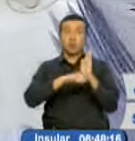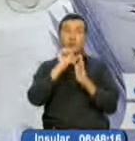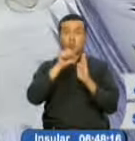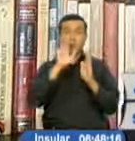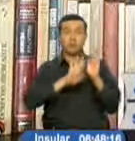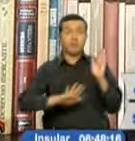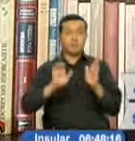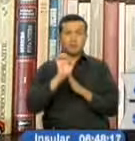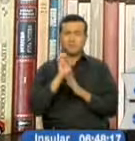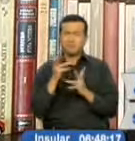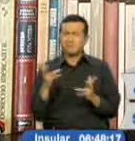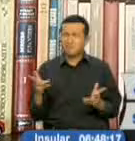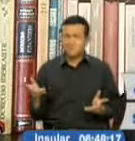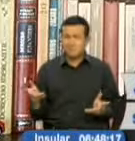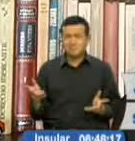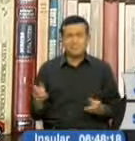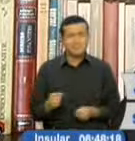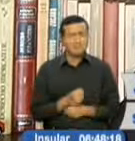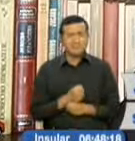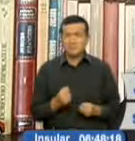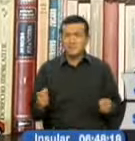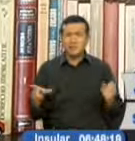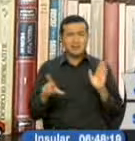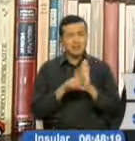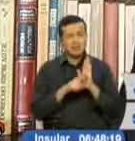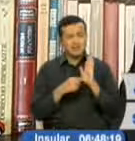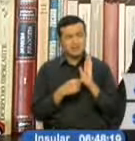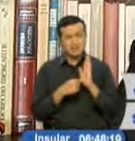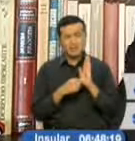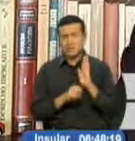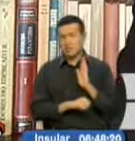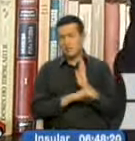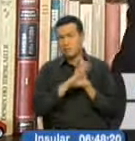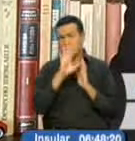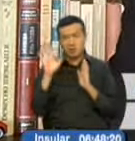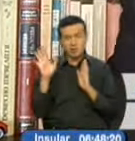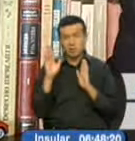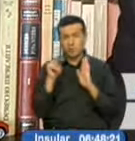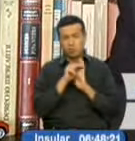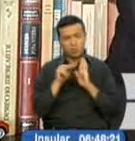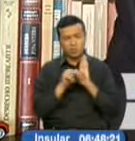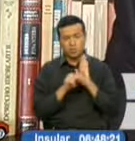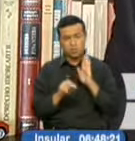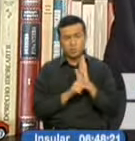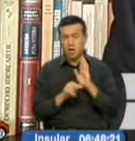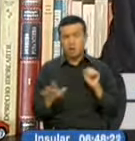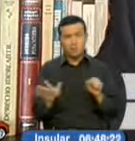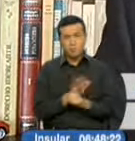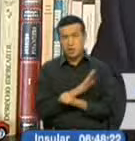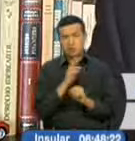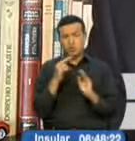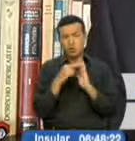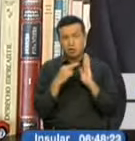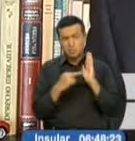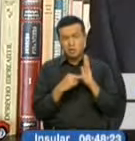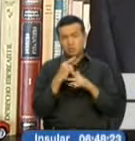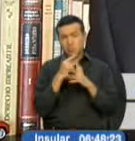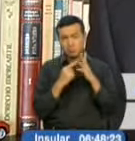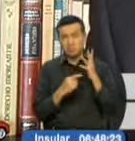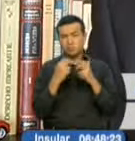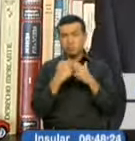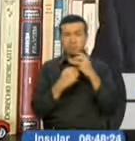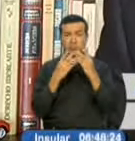de votos. En este caso, la ley tiene todas las normas y disposiciones necesarias para resolver